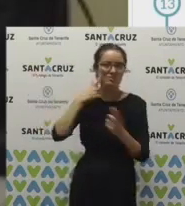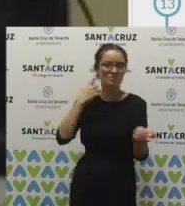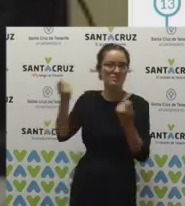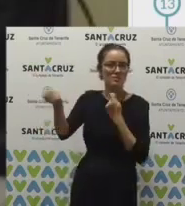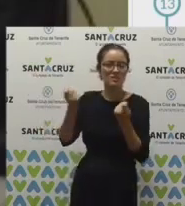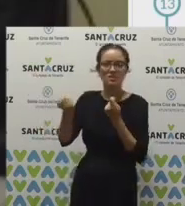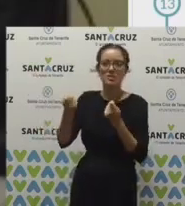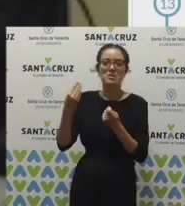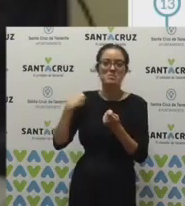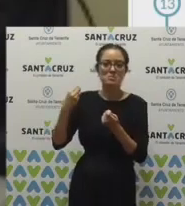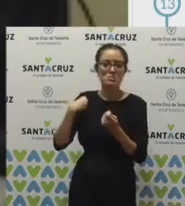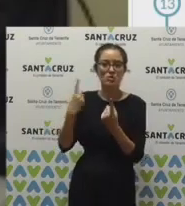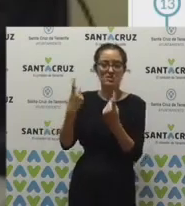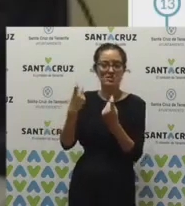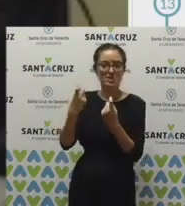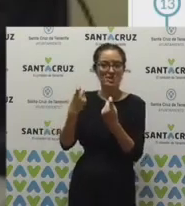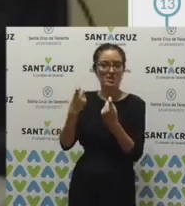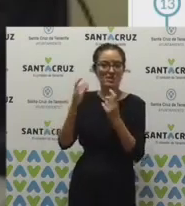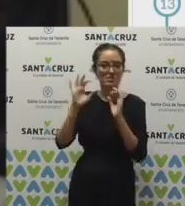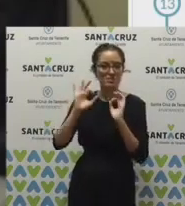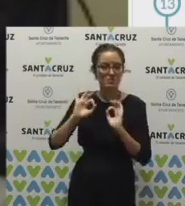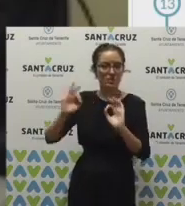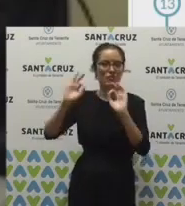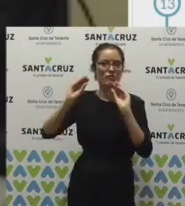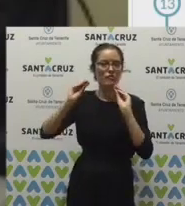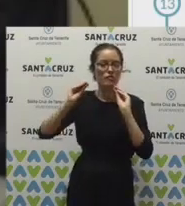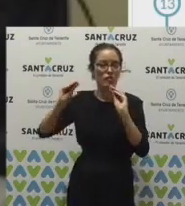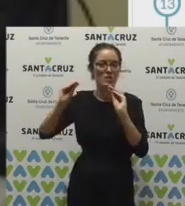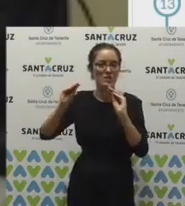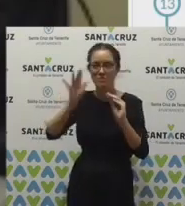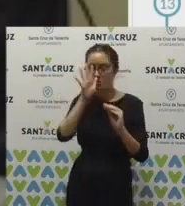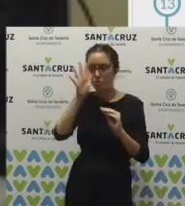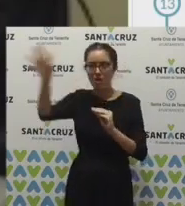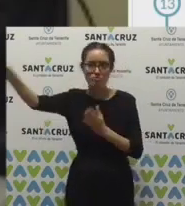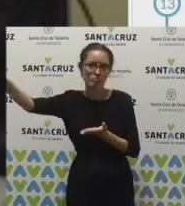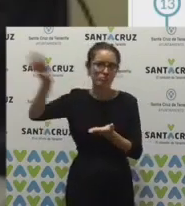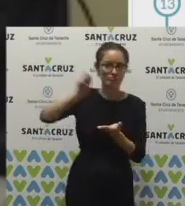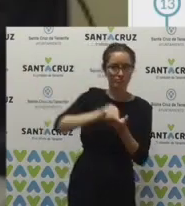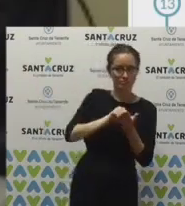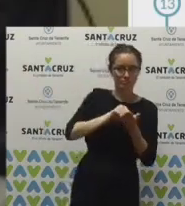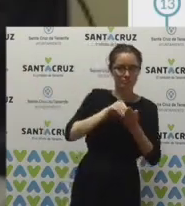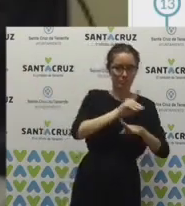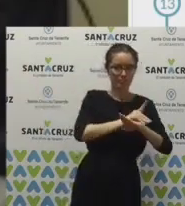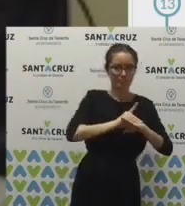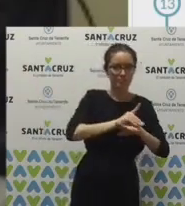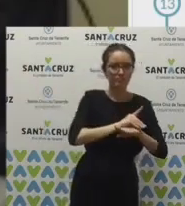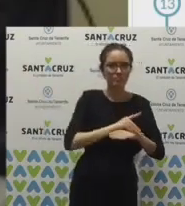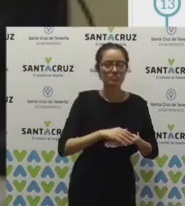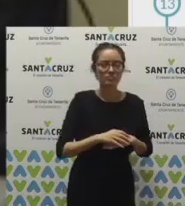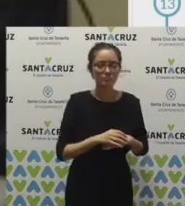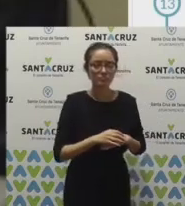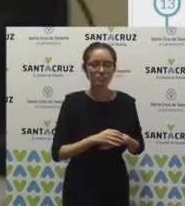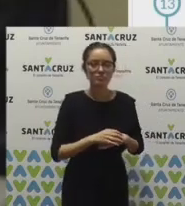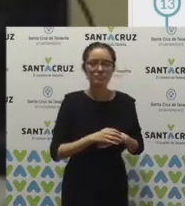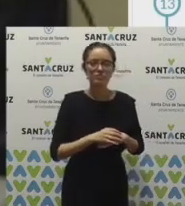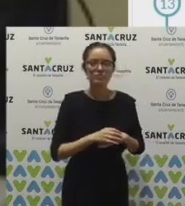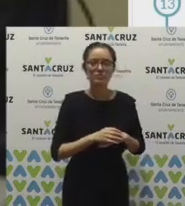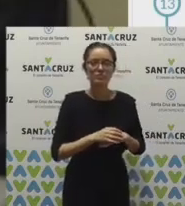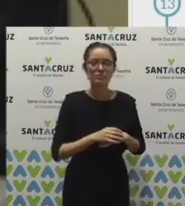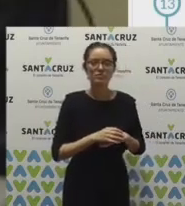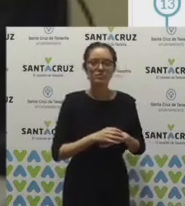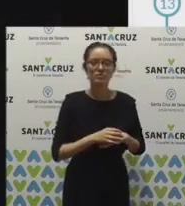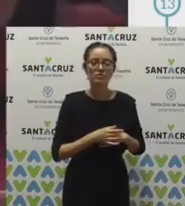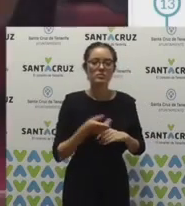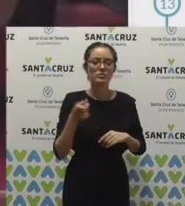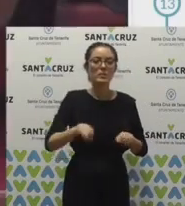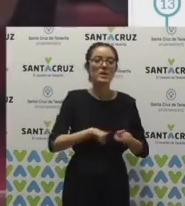de necesidades profesionales e informativas durante los dos próximos años en noveno lugar determinar las oportunidades de